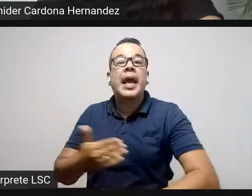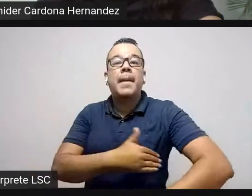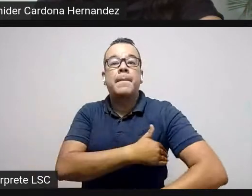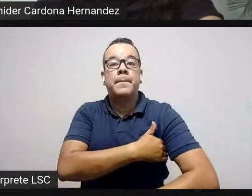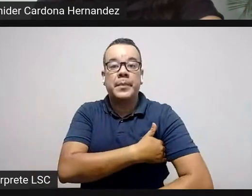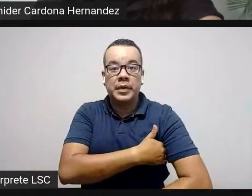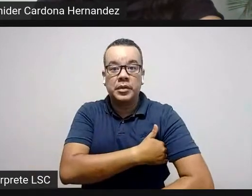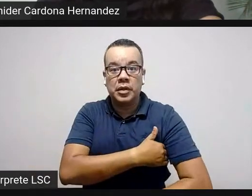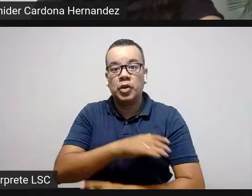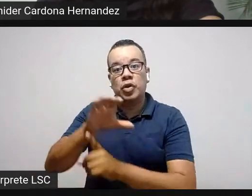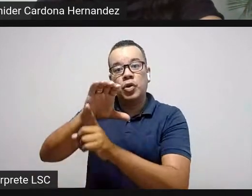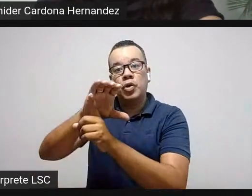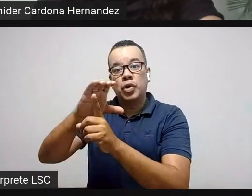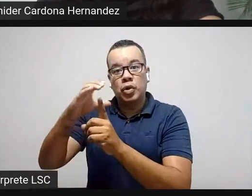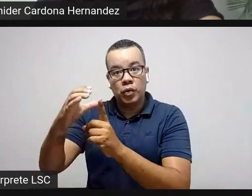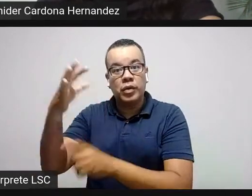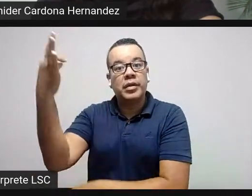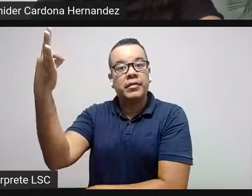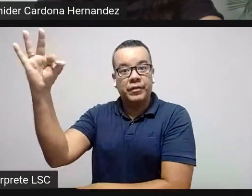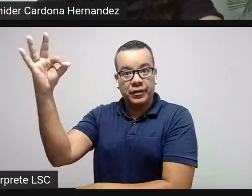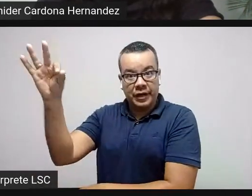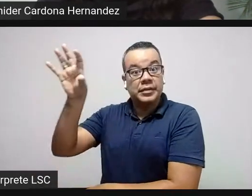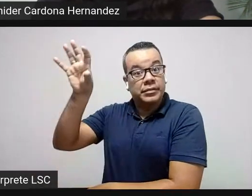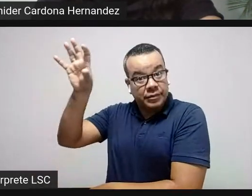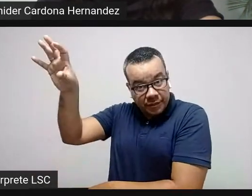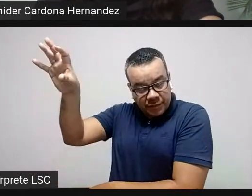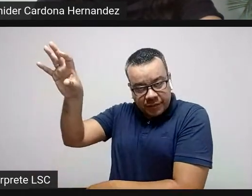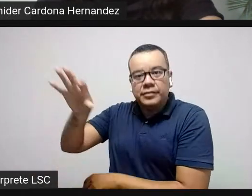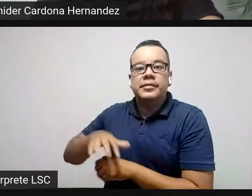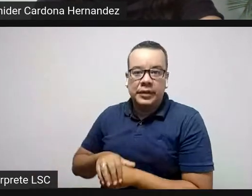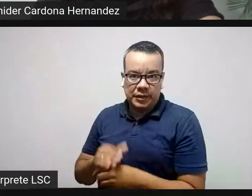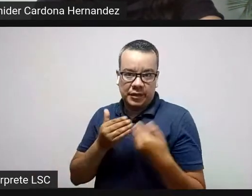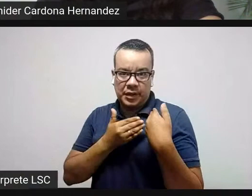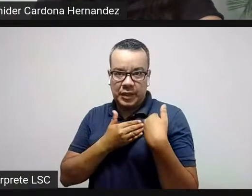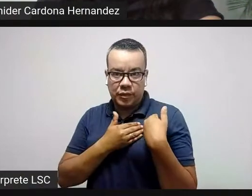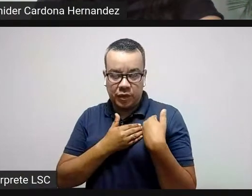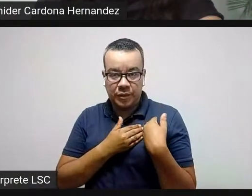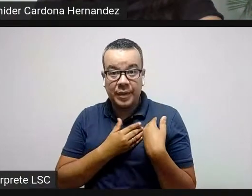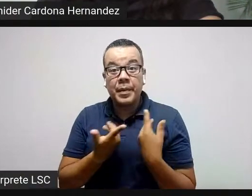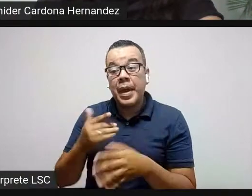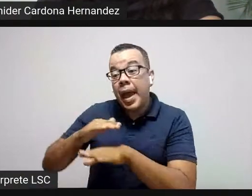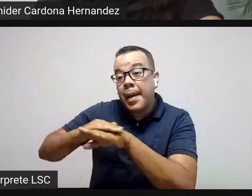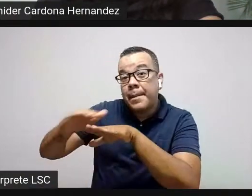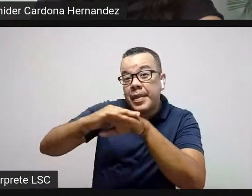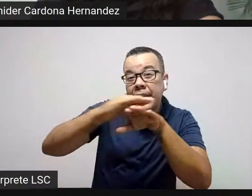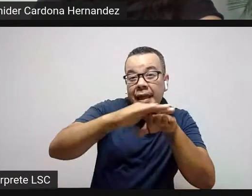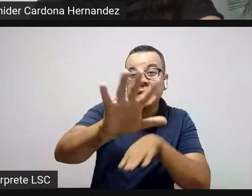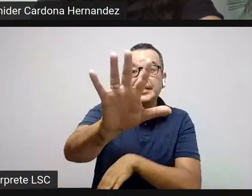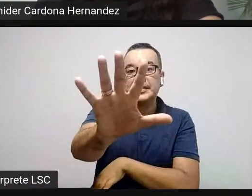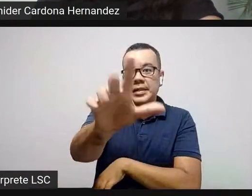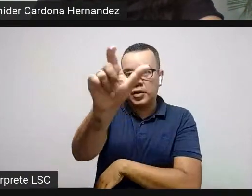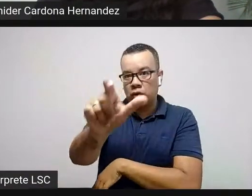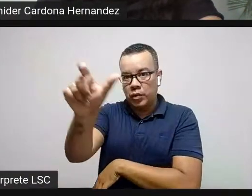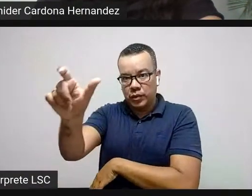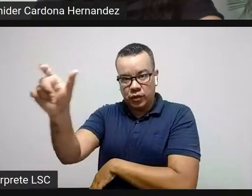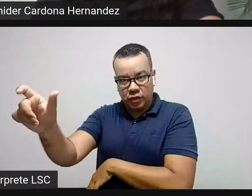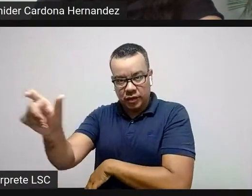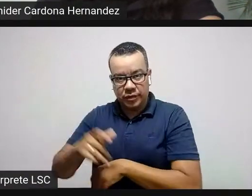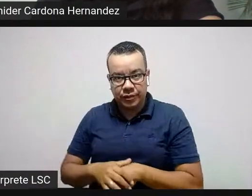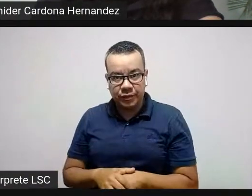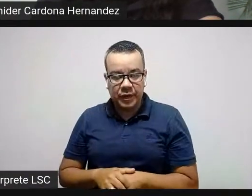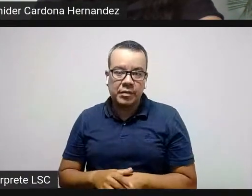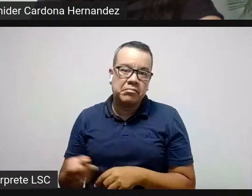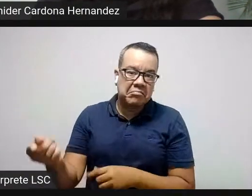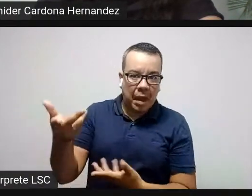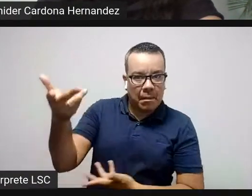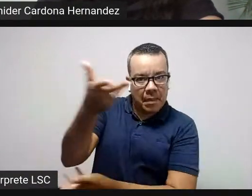francés. Vamos a estar con 5 invitados hablando sobre el tema central, que es cercanos. Entonces, los